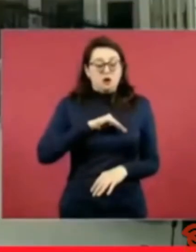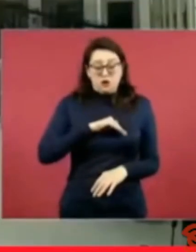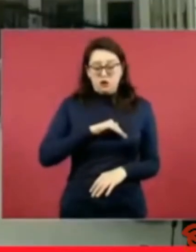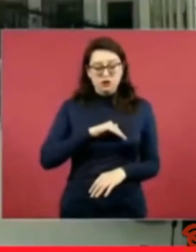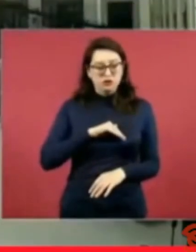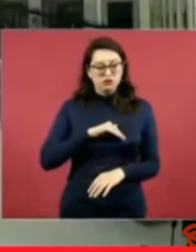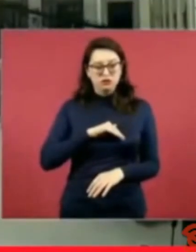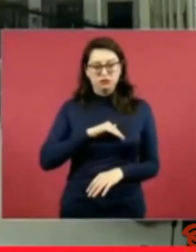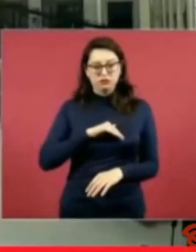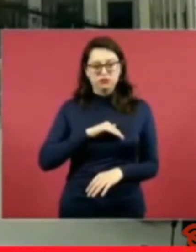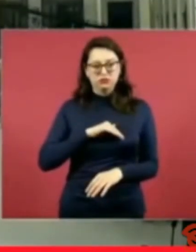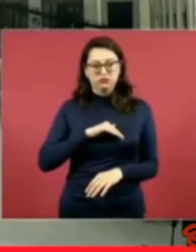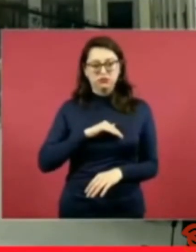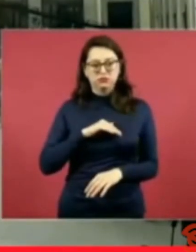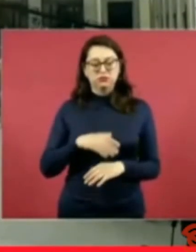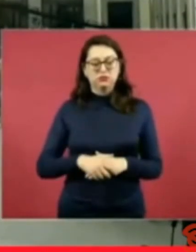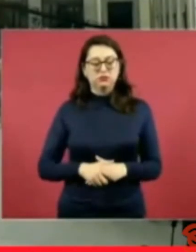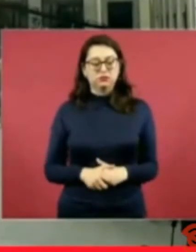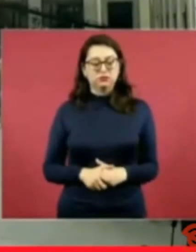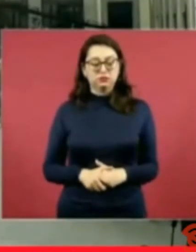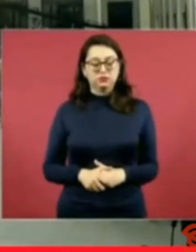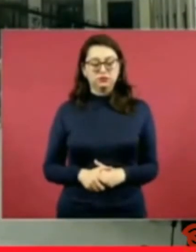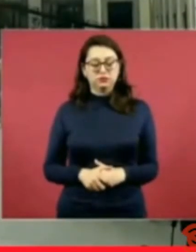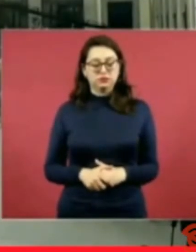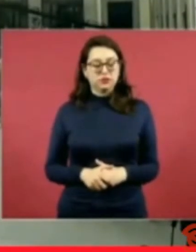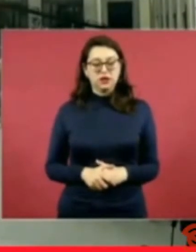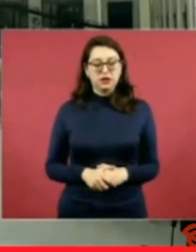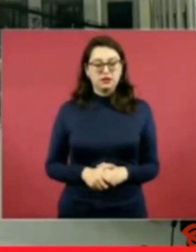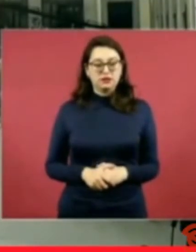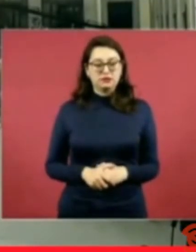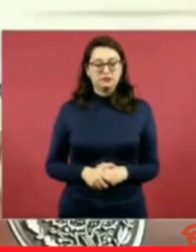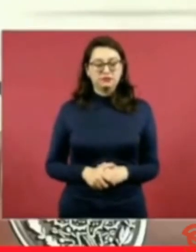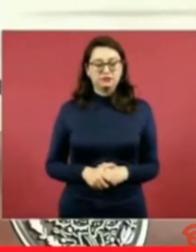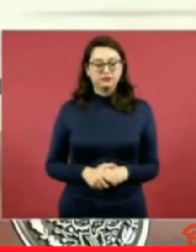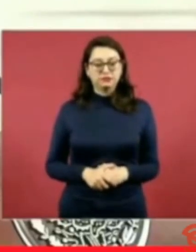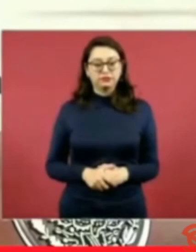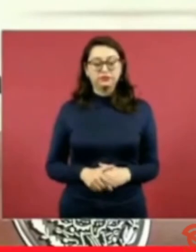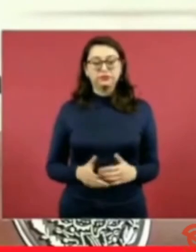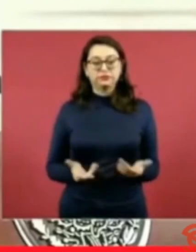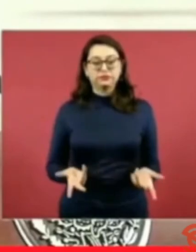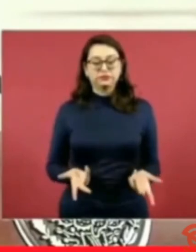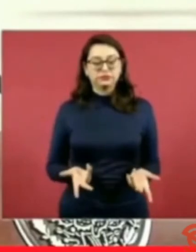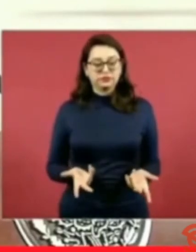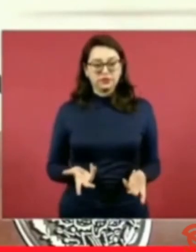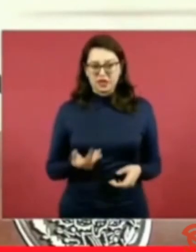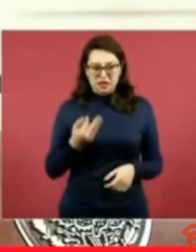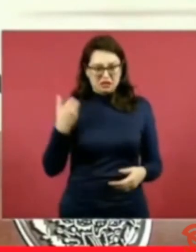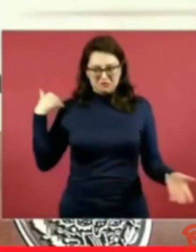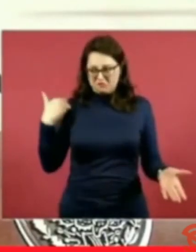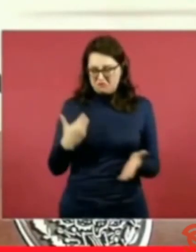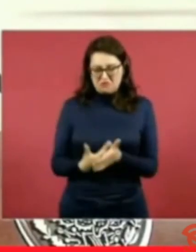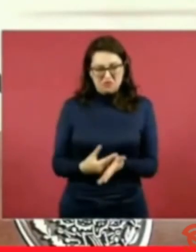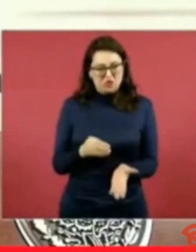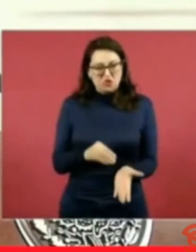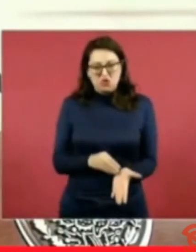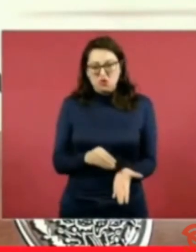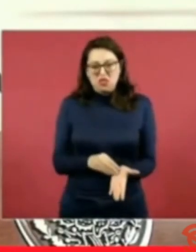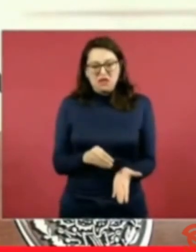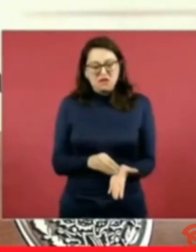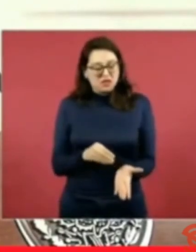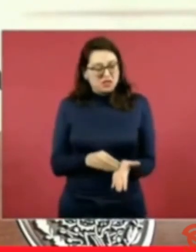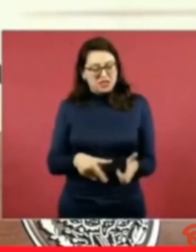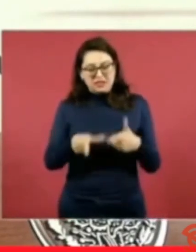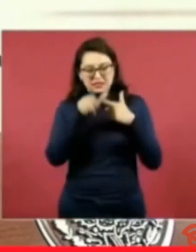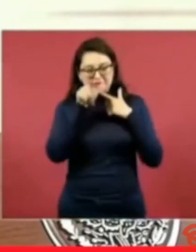el de las 8 columnas del Reforma, del señor que falleció? ¿Qué es lo que le comentaba, no? Es una